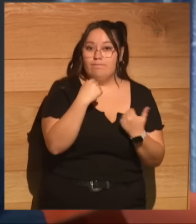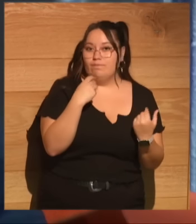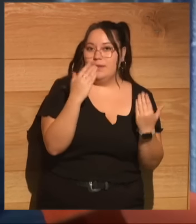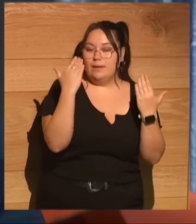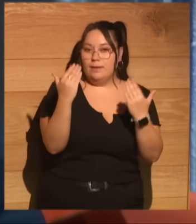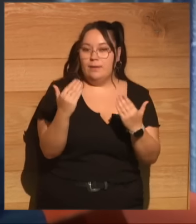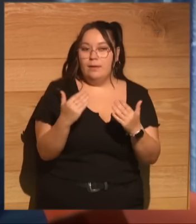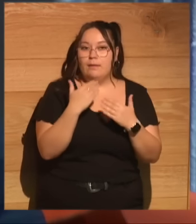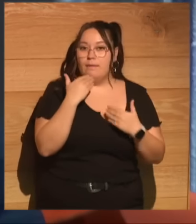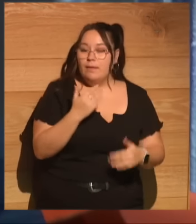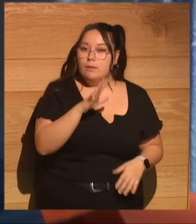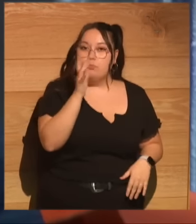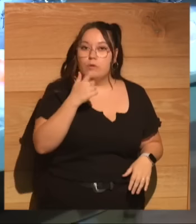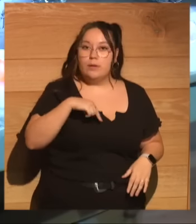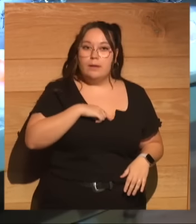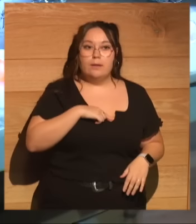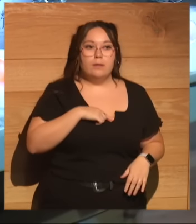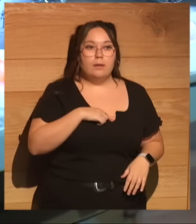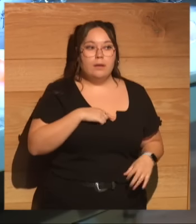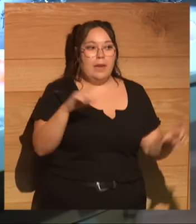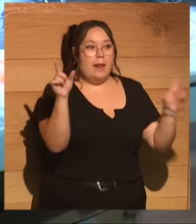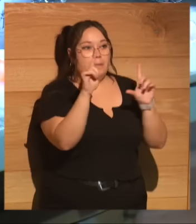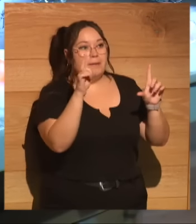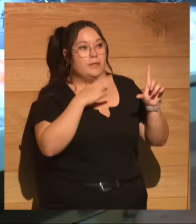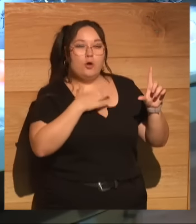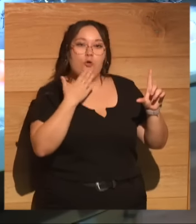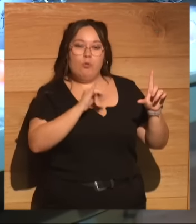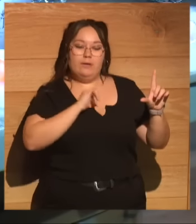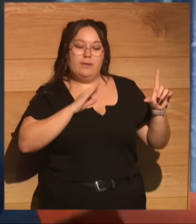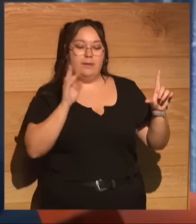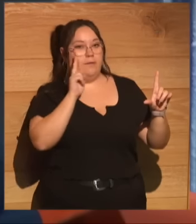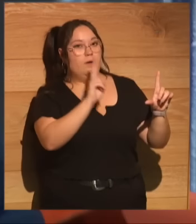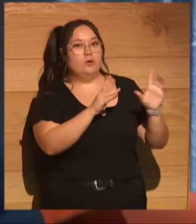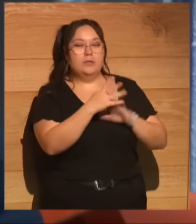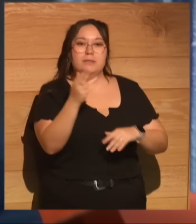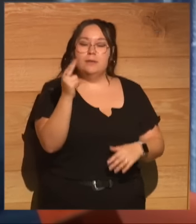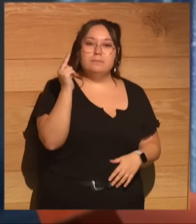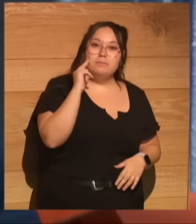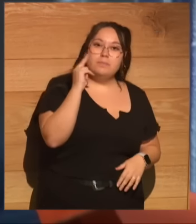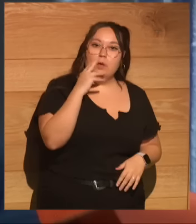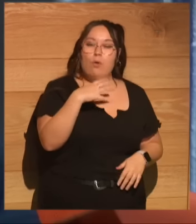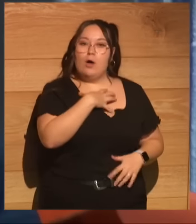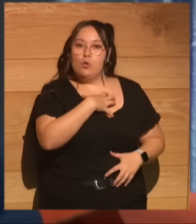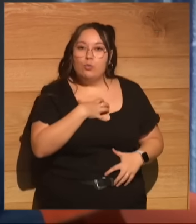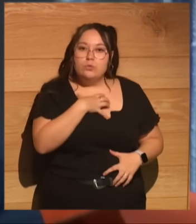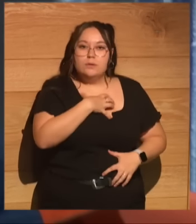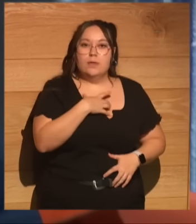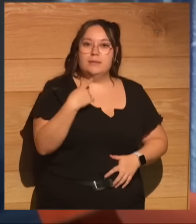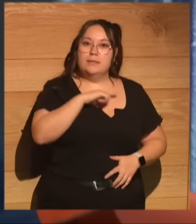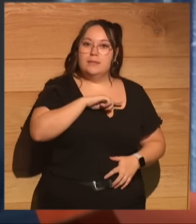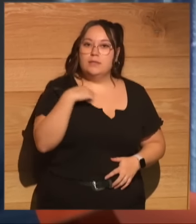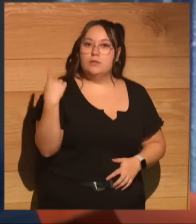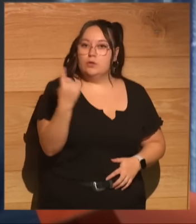el que nos haya permitido vernos en la pantalla reflejados, ver esos miedos, esas angustias, ese sentirte solo,